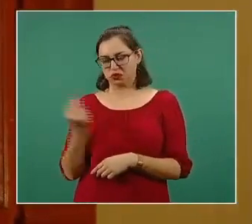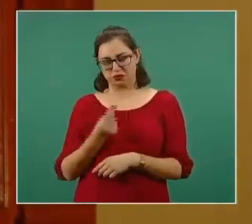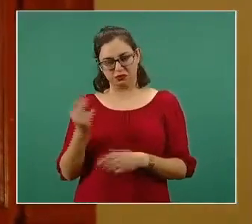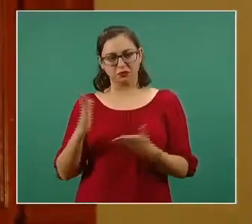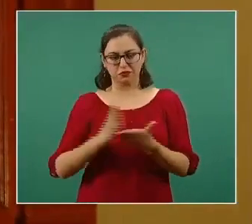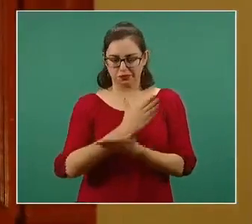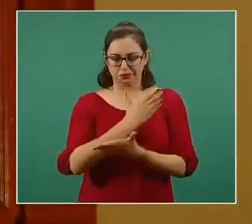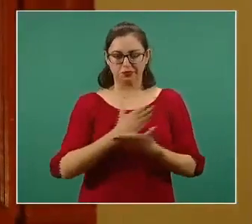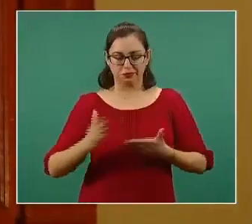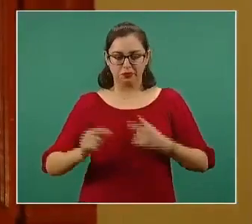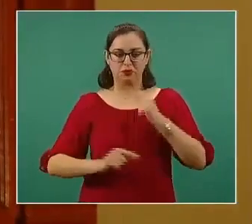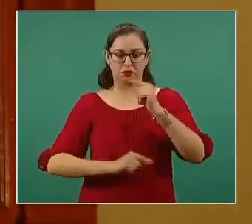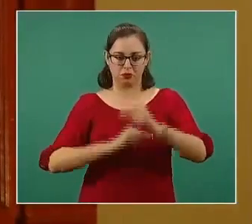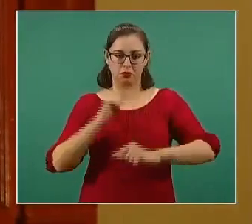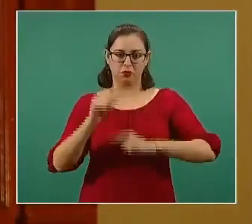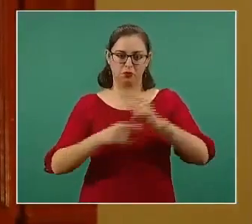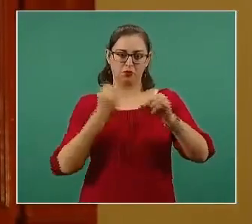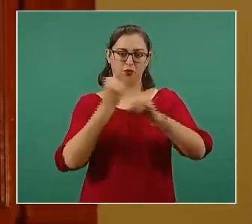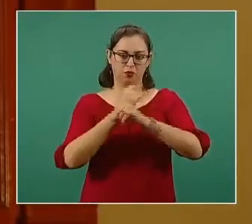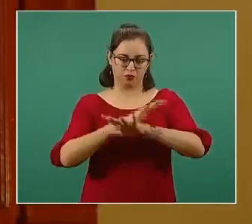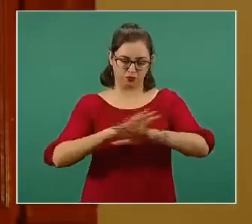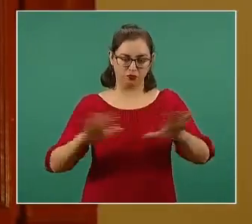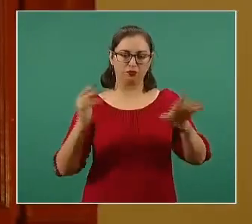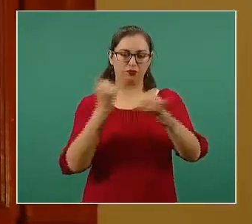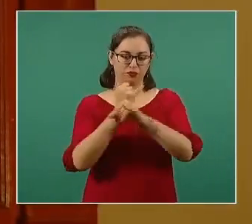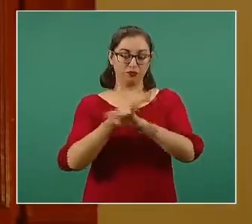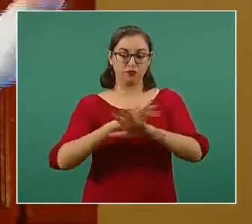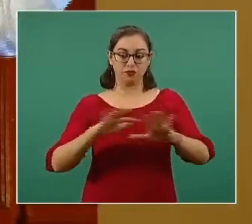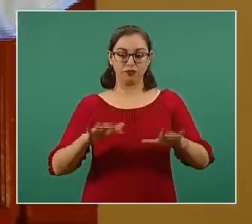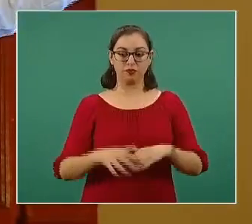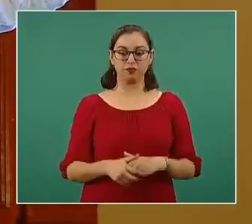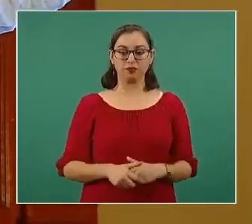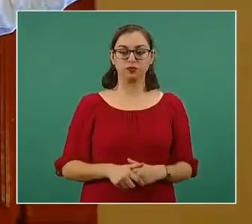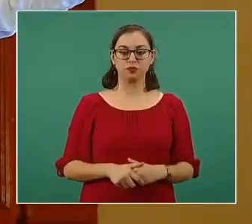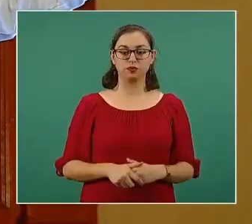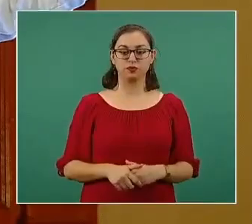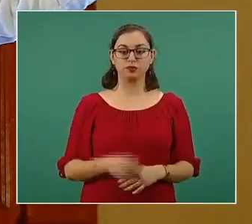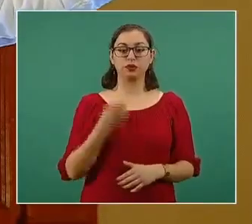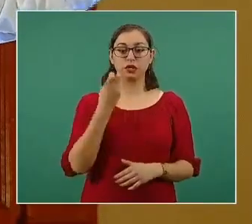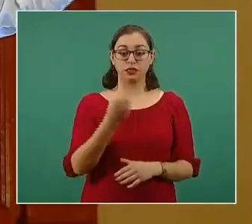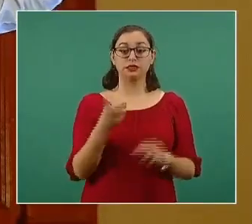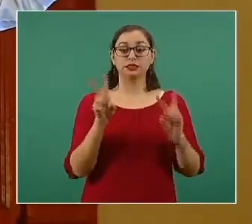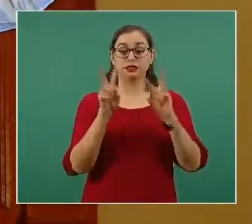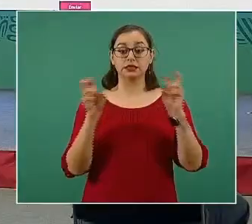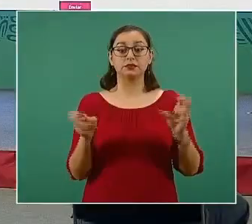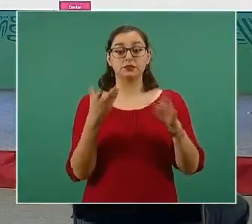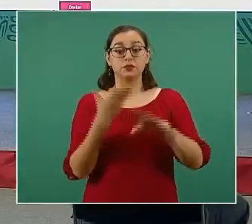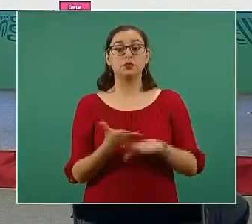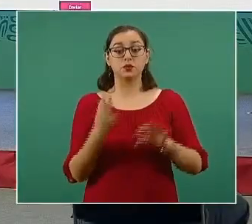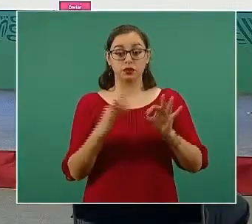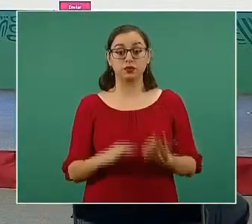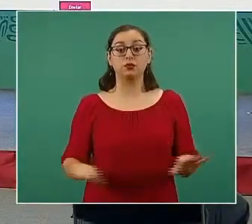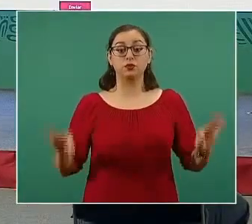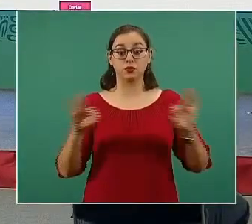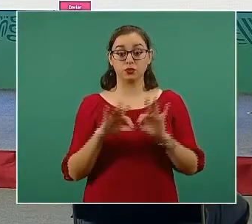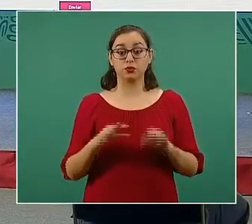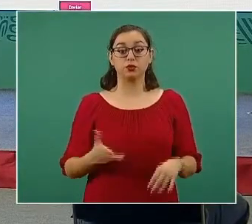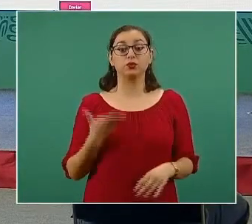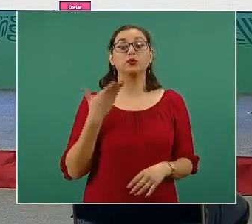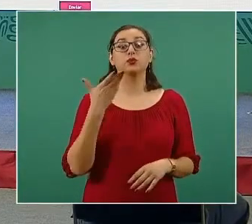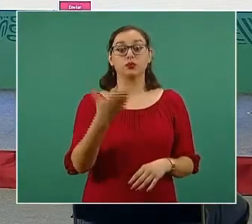actualizando el perfil de seguridad de las vacunas. Este es un aspecto importante. Aquí usted